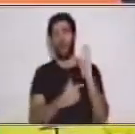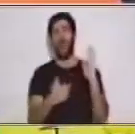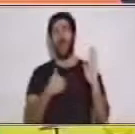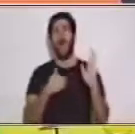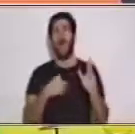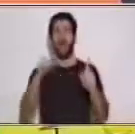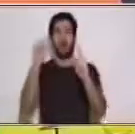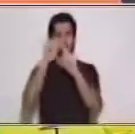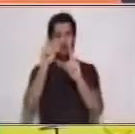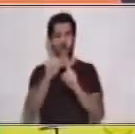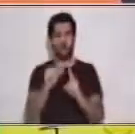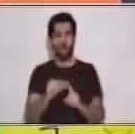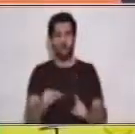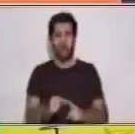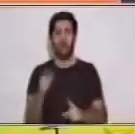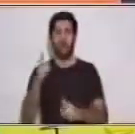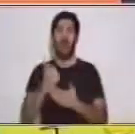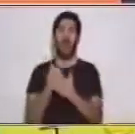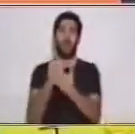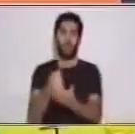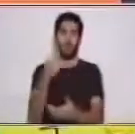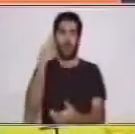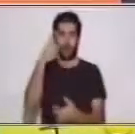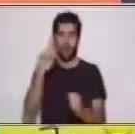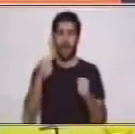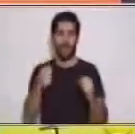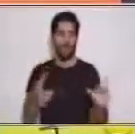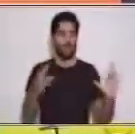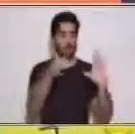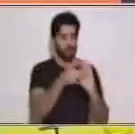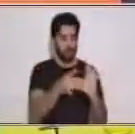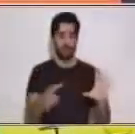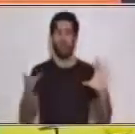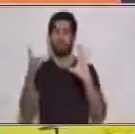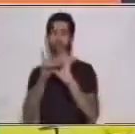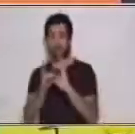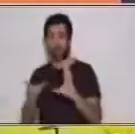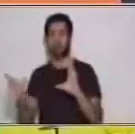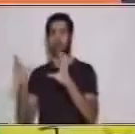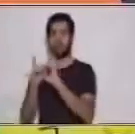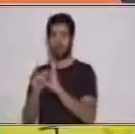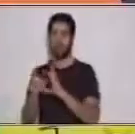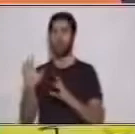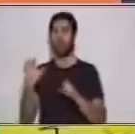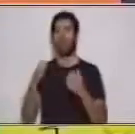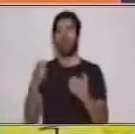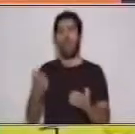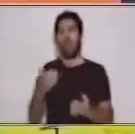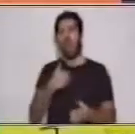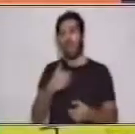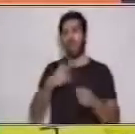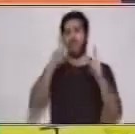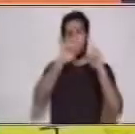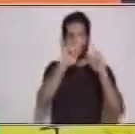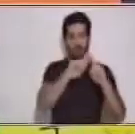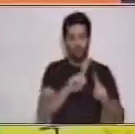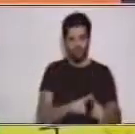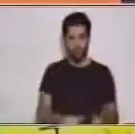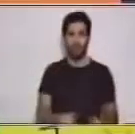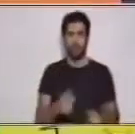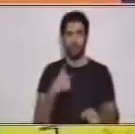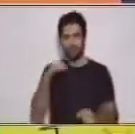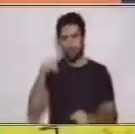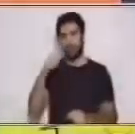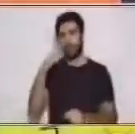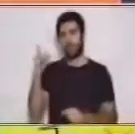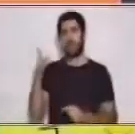nos sirven de unión, pero dentro de los conectores de párrafos hay varios tipos. Vamos a ver algunos de ellos y te voy